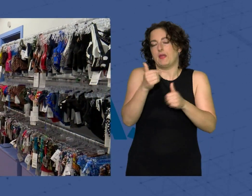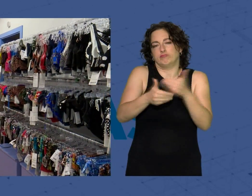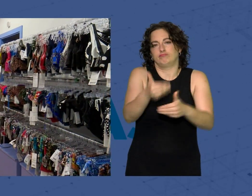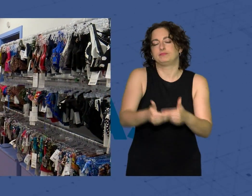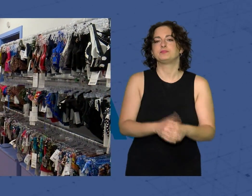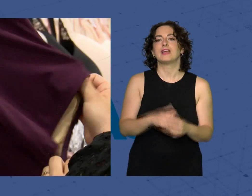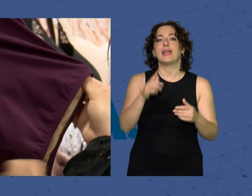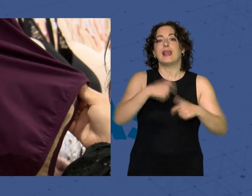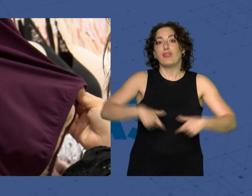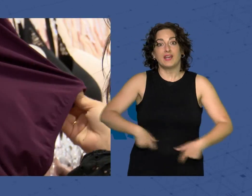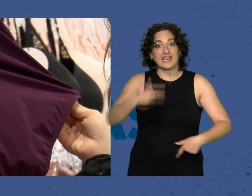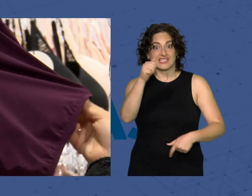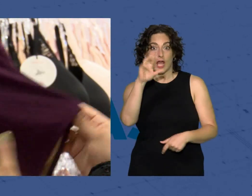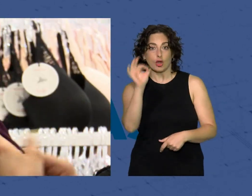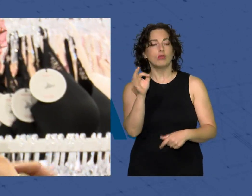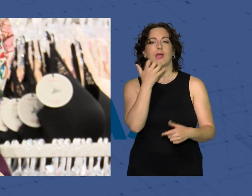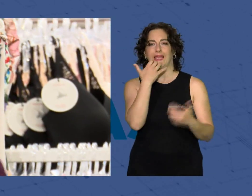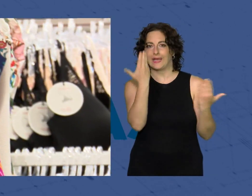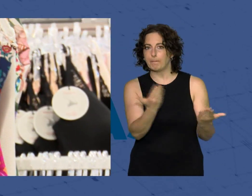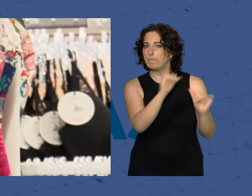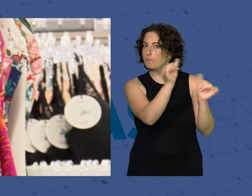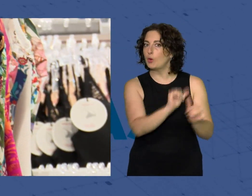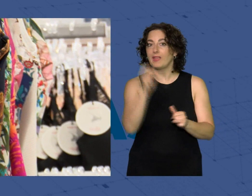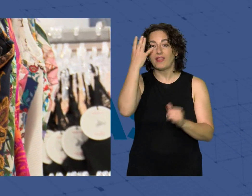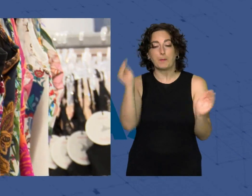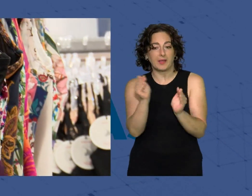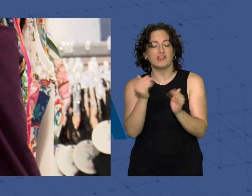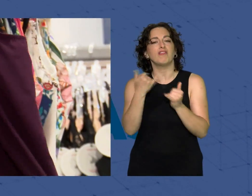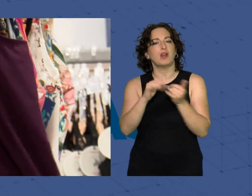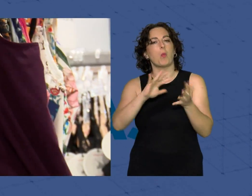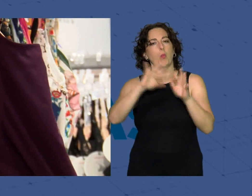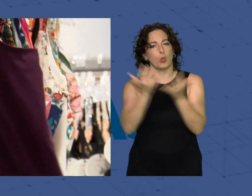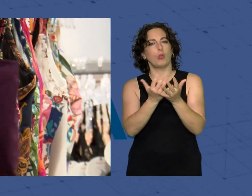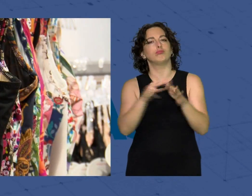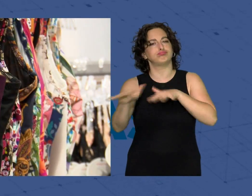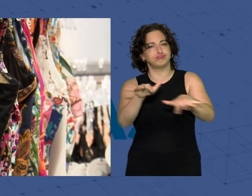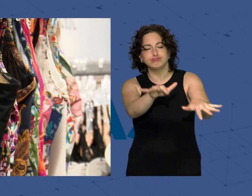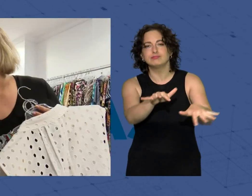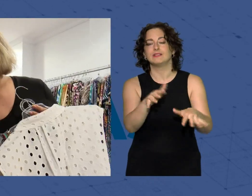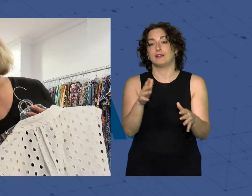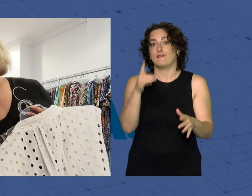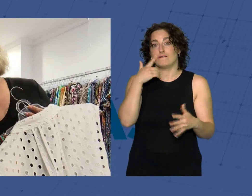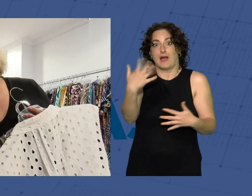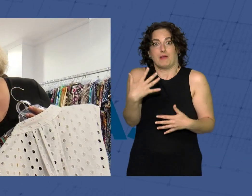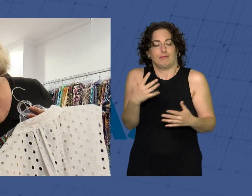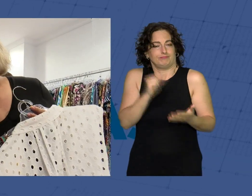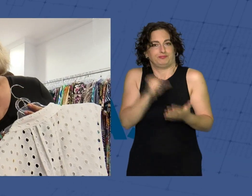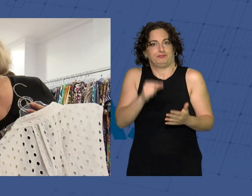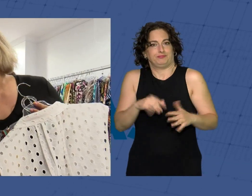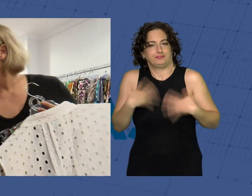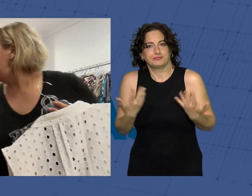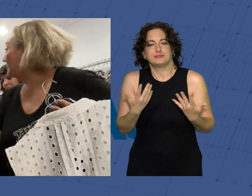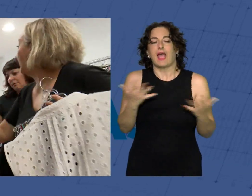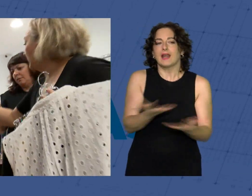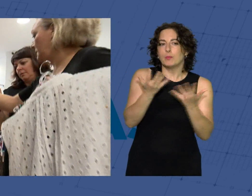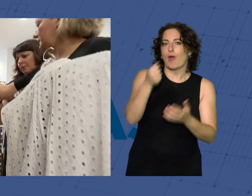Lencería Charo es el claro ejemplo de que las pequeñas ideas son las que mueven el mundo. Esta fama repentina anima a Eva, Juan y Lucía